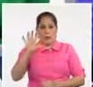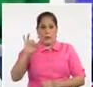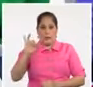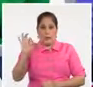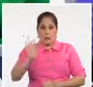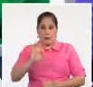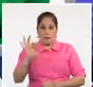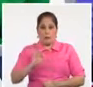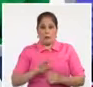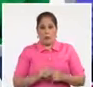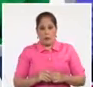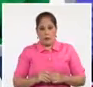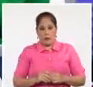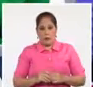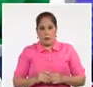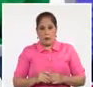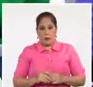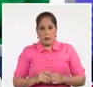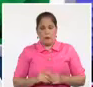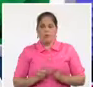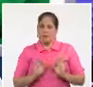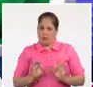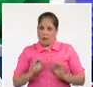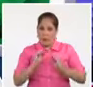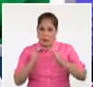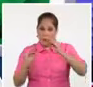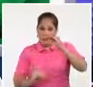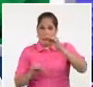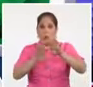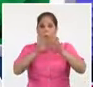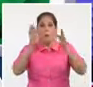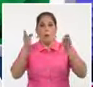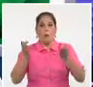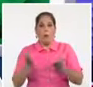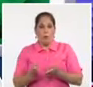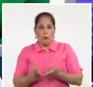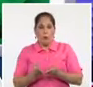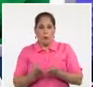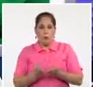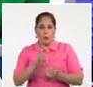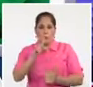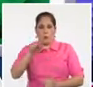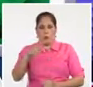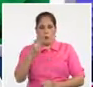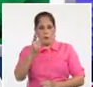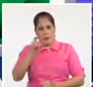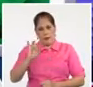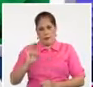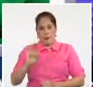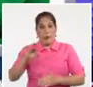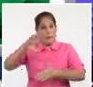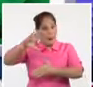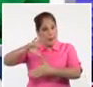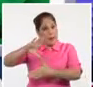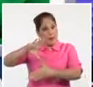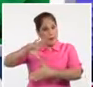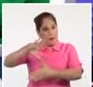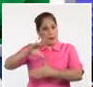0,67%, que realmente es inferior al mundo, que es de 2,17, y las Américas